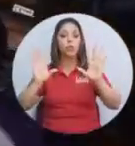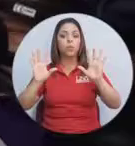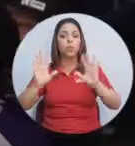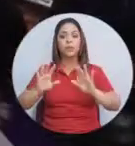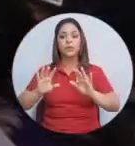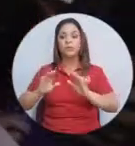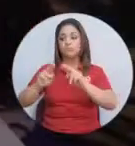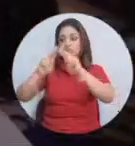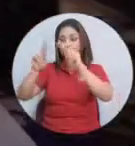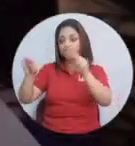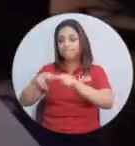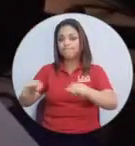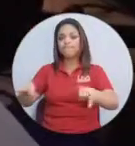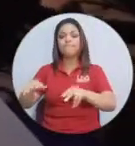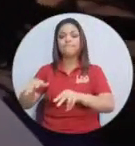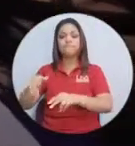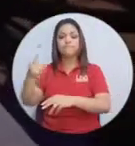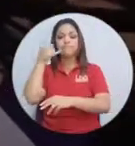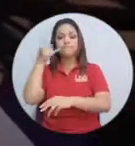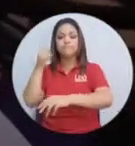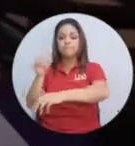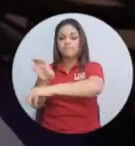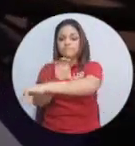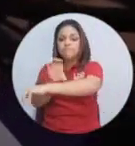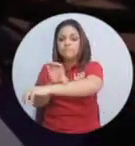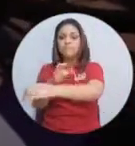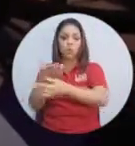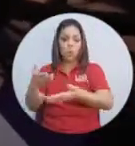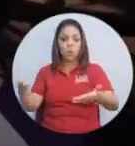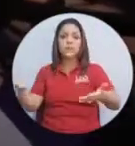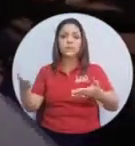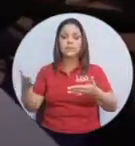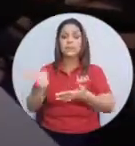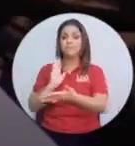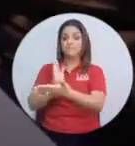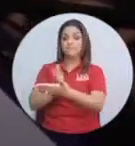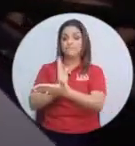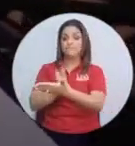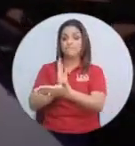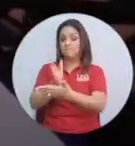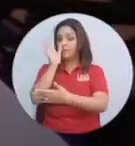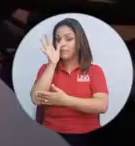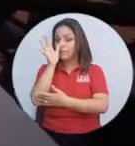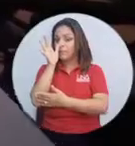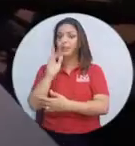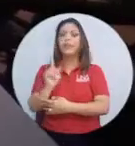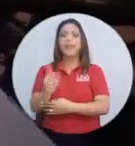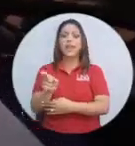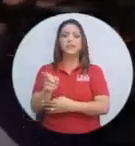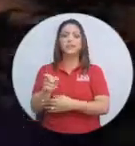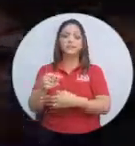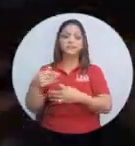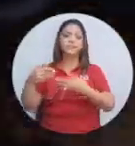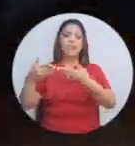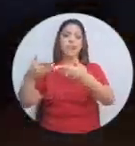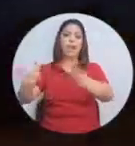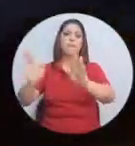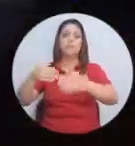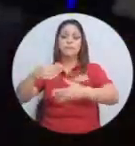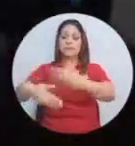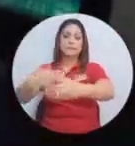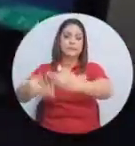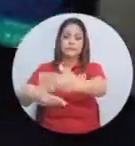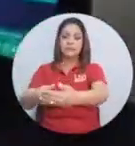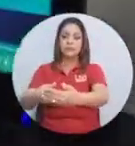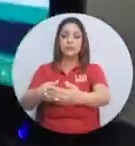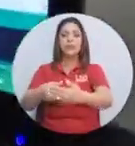con la masificación de la internet y los dispositivos móviles, pues esto se abre, pero resulta